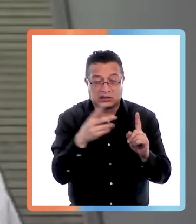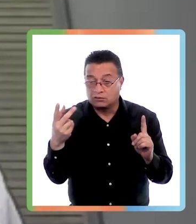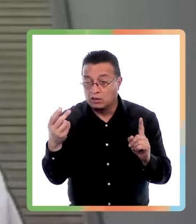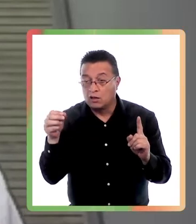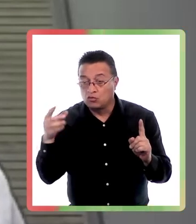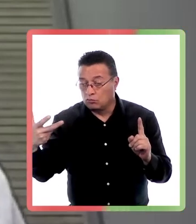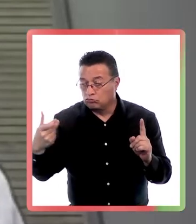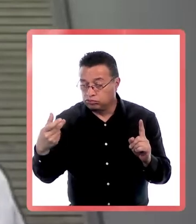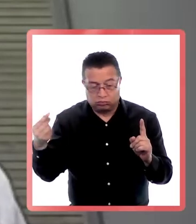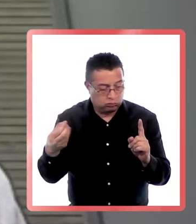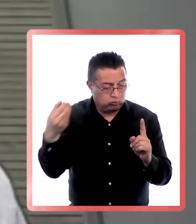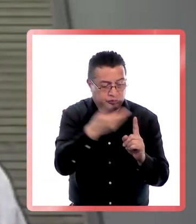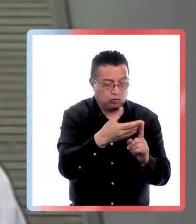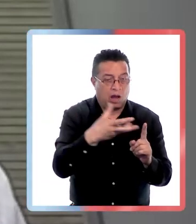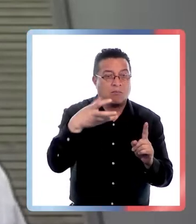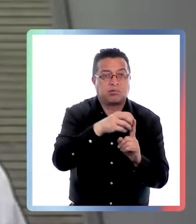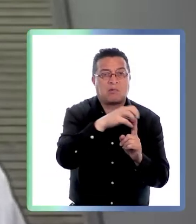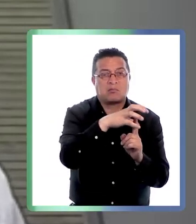tipos de cáncer.